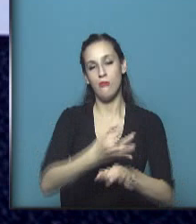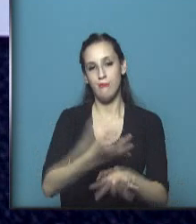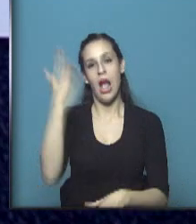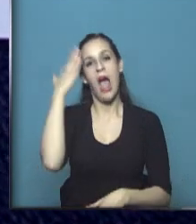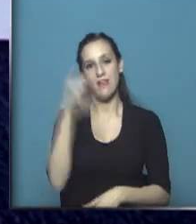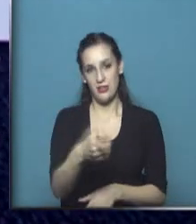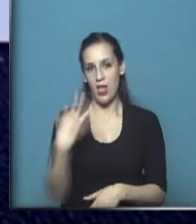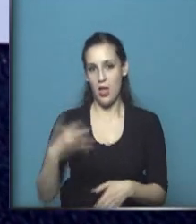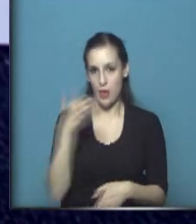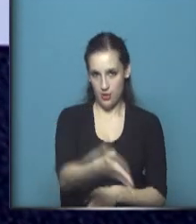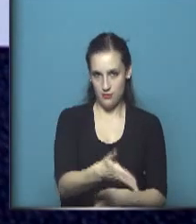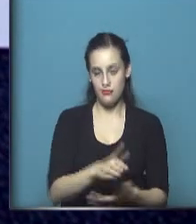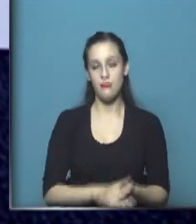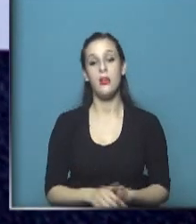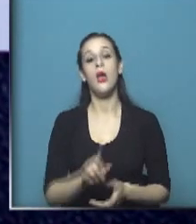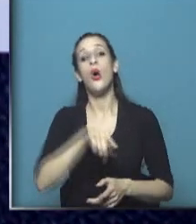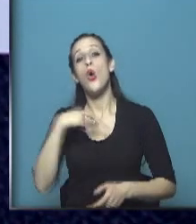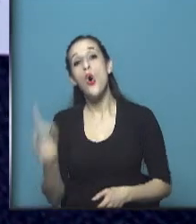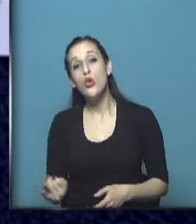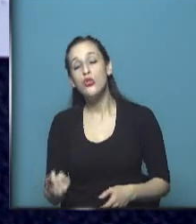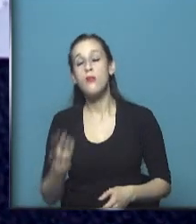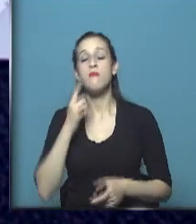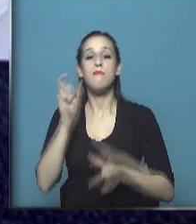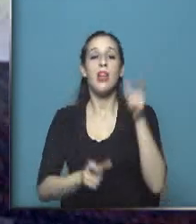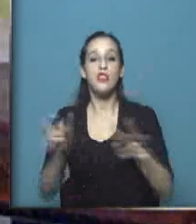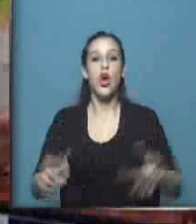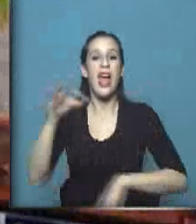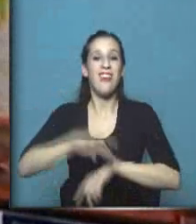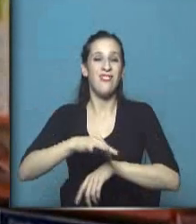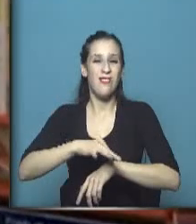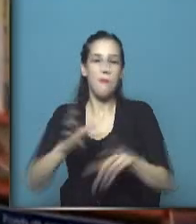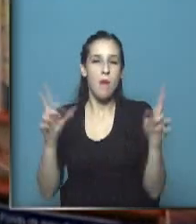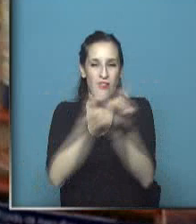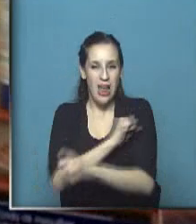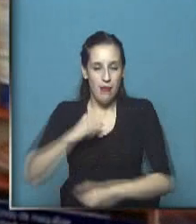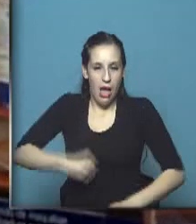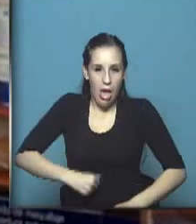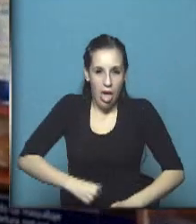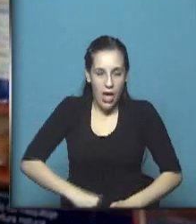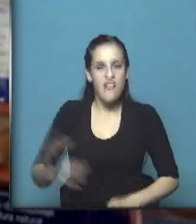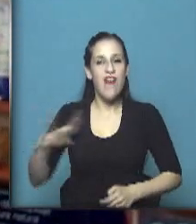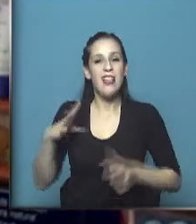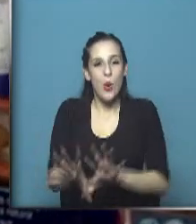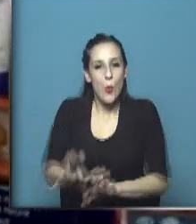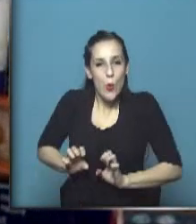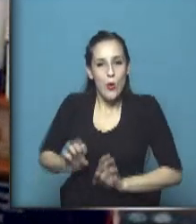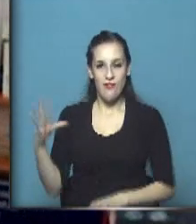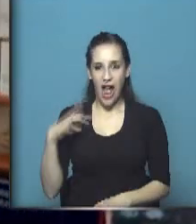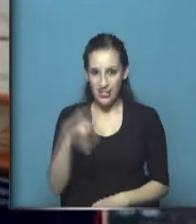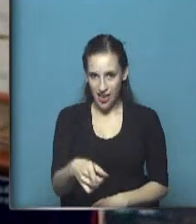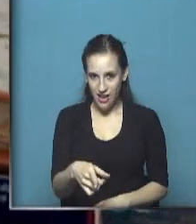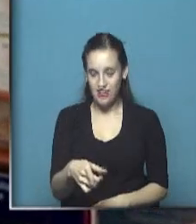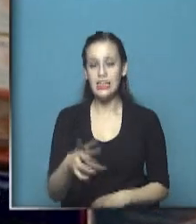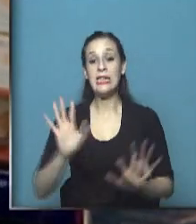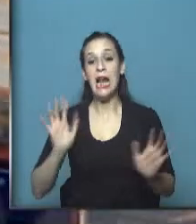cabecera. Después hay gente también que tiene enfermedades severas intestinales donde no absorben bien los nutrientes, en esos casos sí.